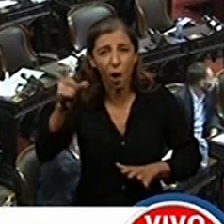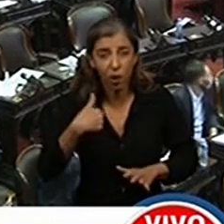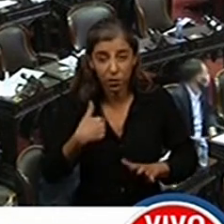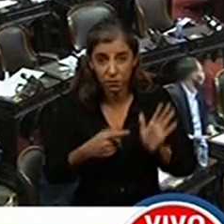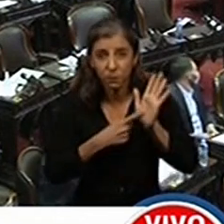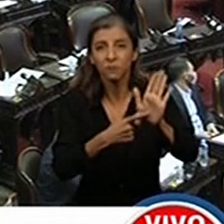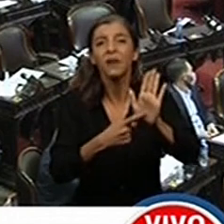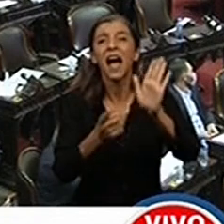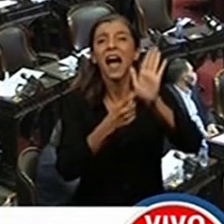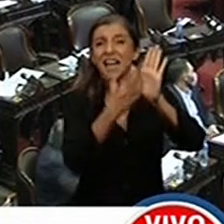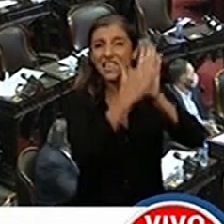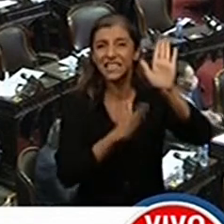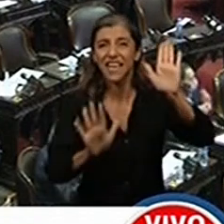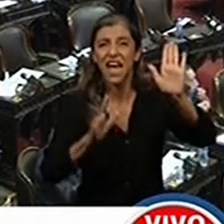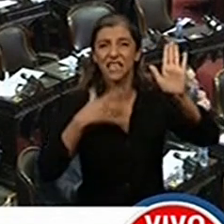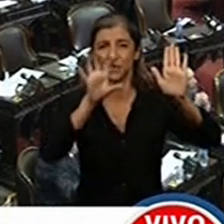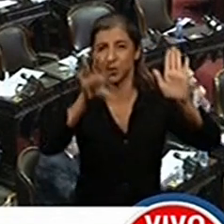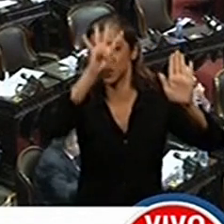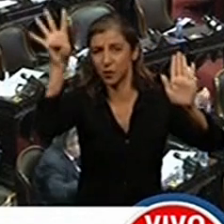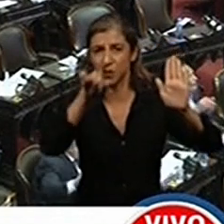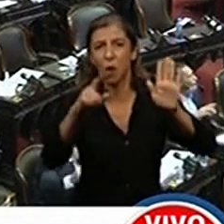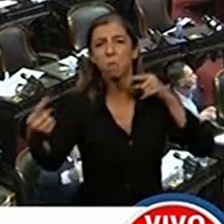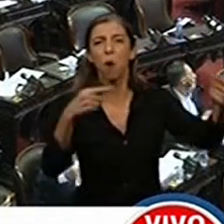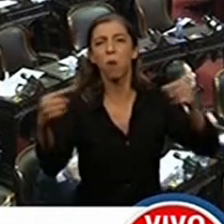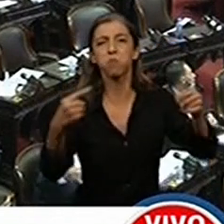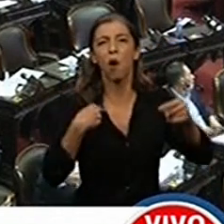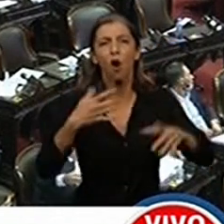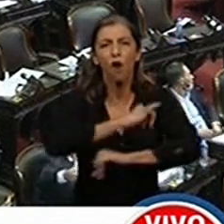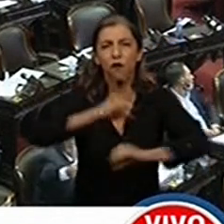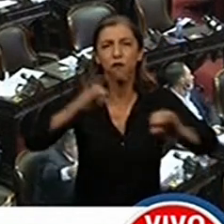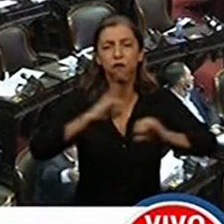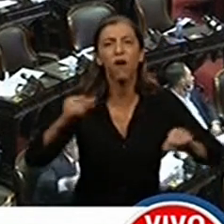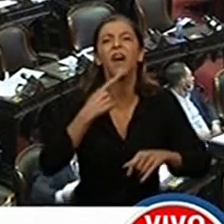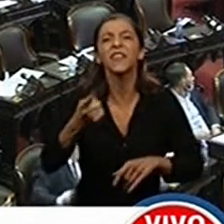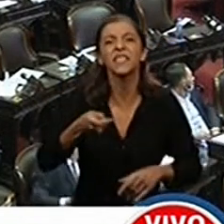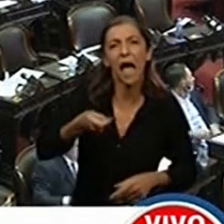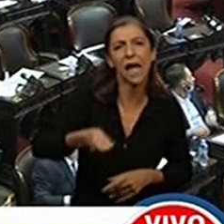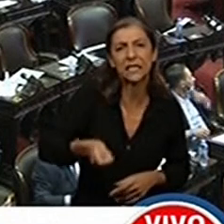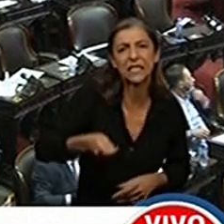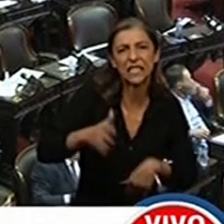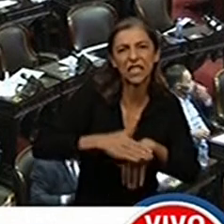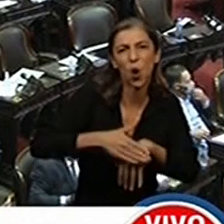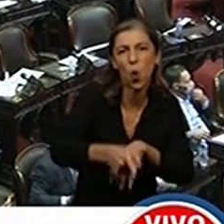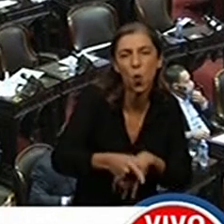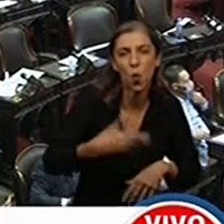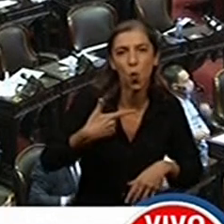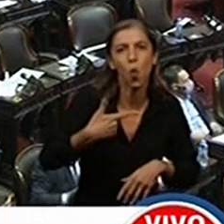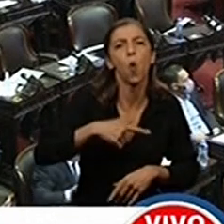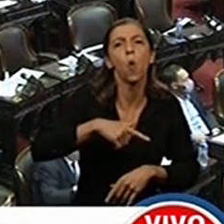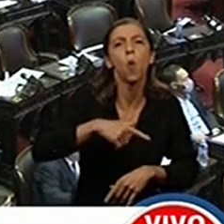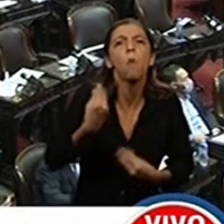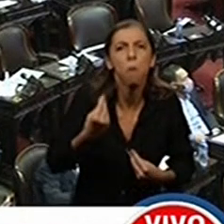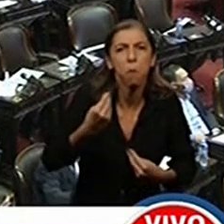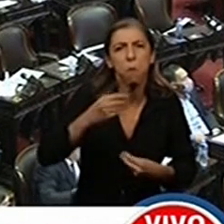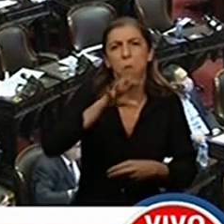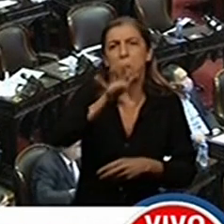la oposición, desparrama la provincia diciendo que son asesinos y culpables de lo que le pasa a los